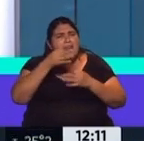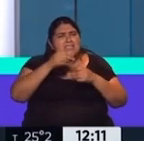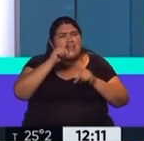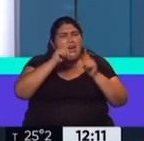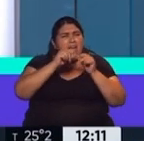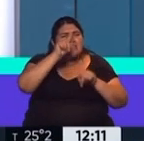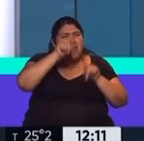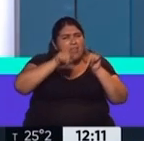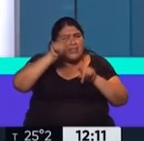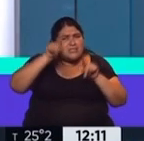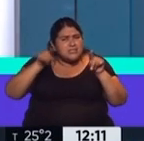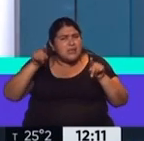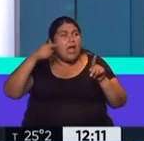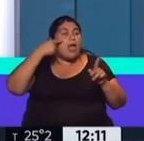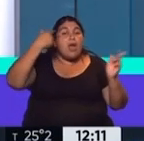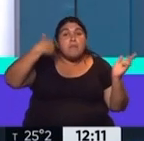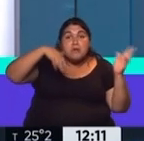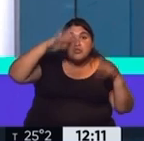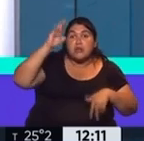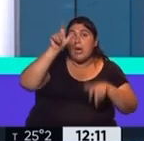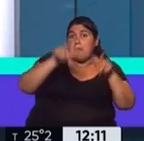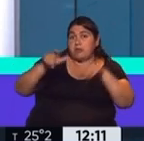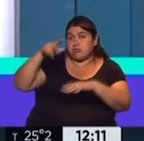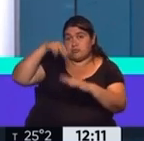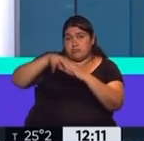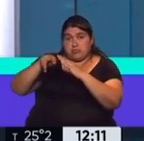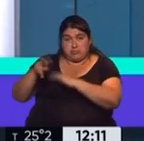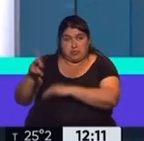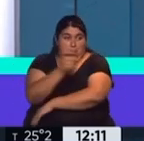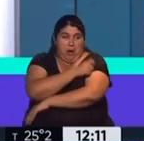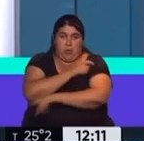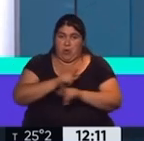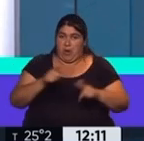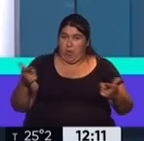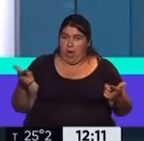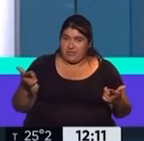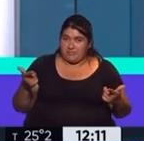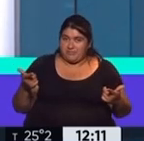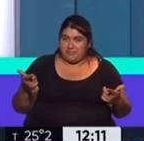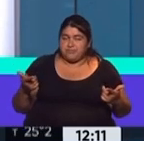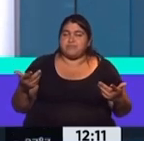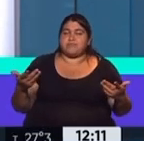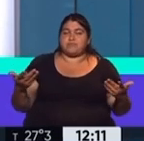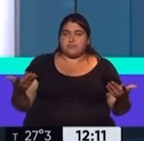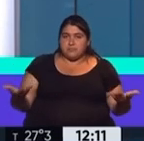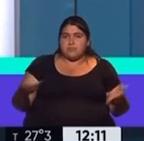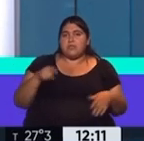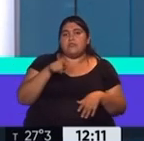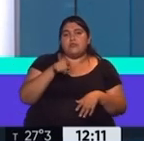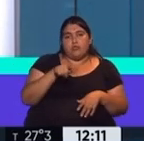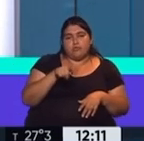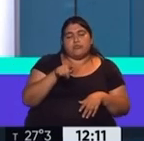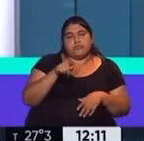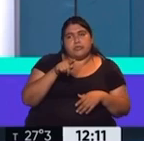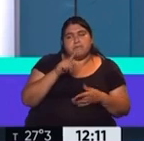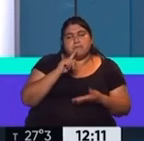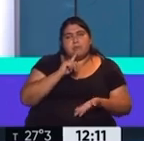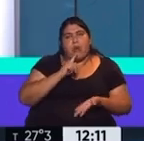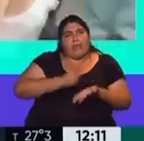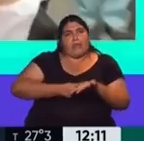la mayoría de las personas que están internadas son los no vacunados entonces estamos hablando de media decepción estamos